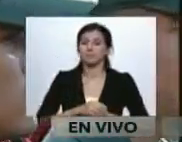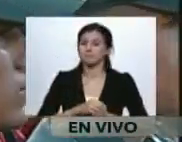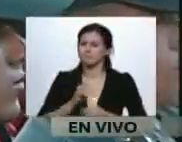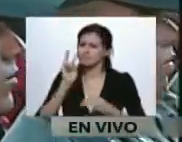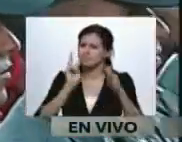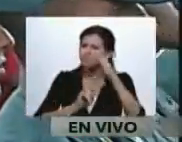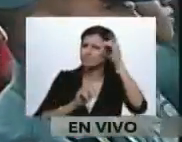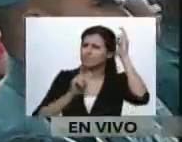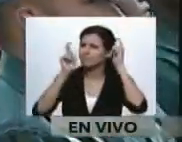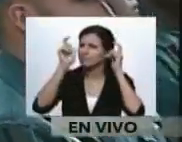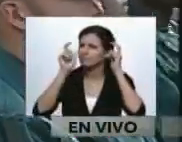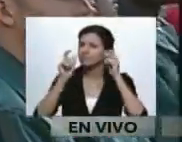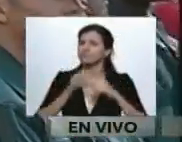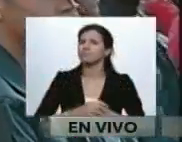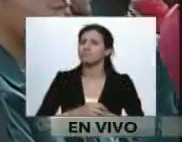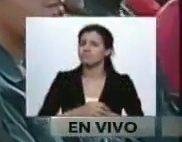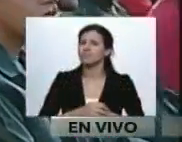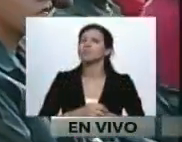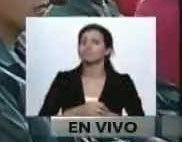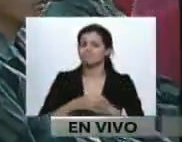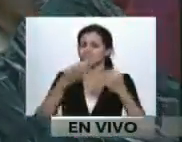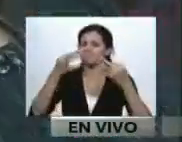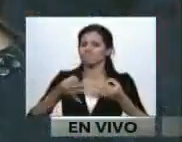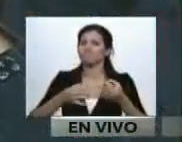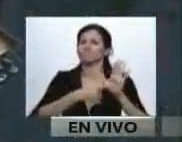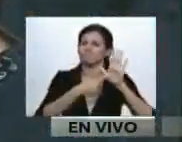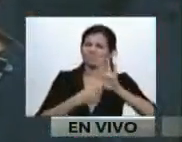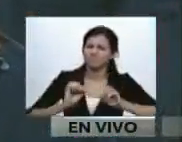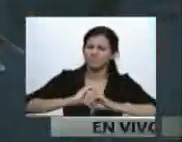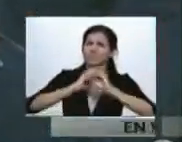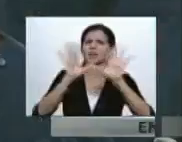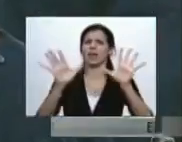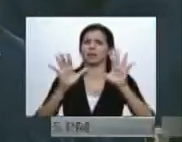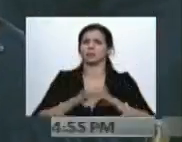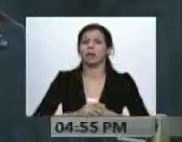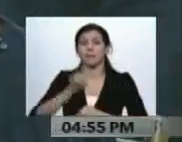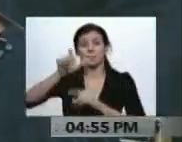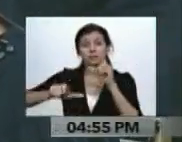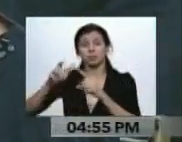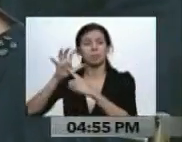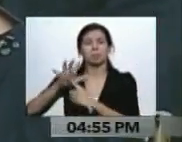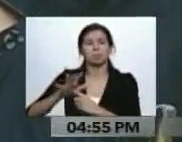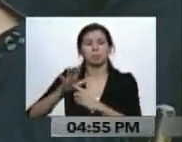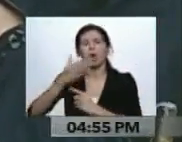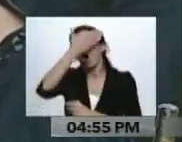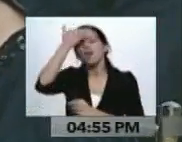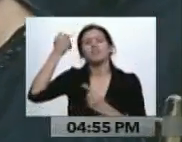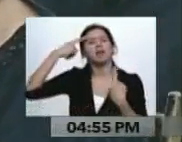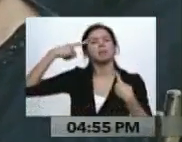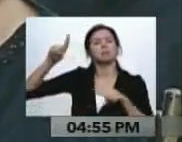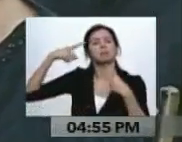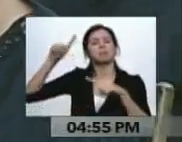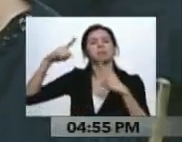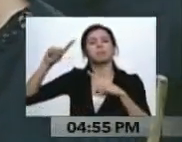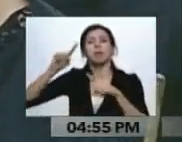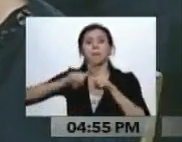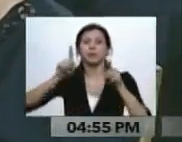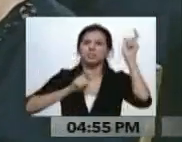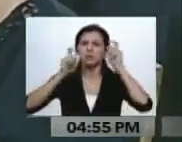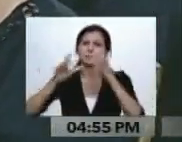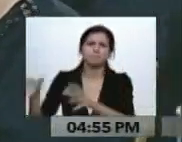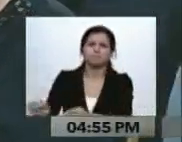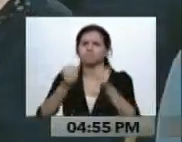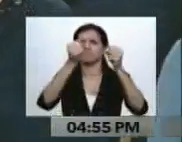visión, le dio nombre, rostro concreto a miles de oprimidos para que construyeran su propia